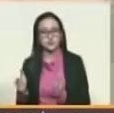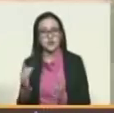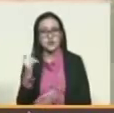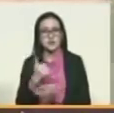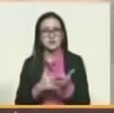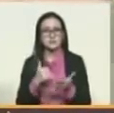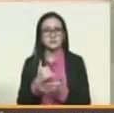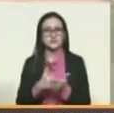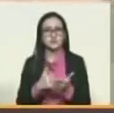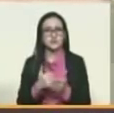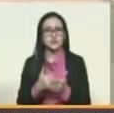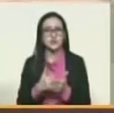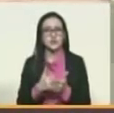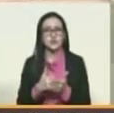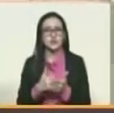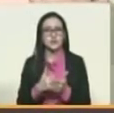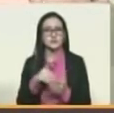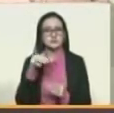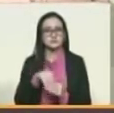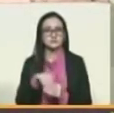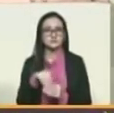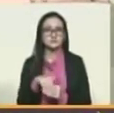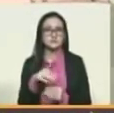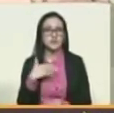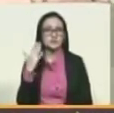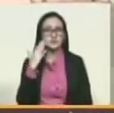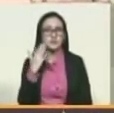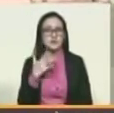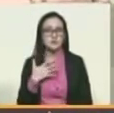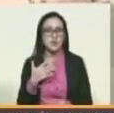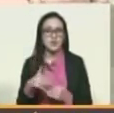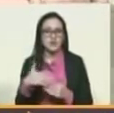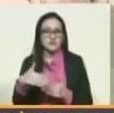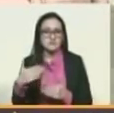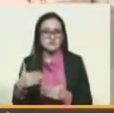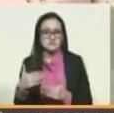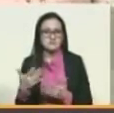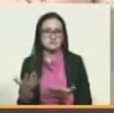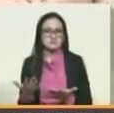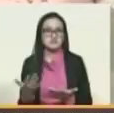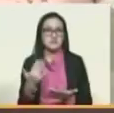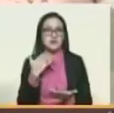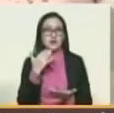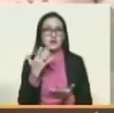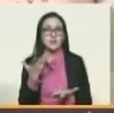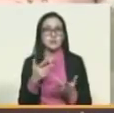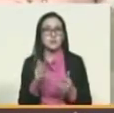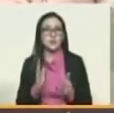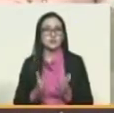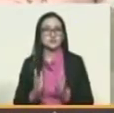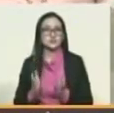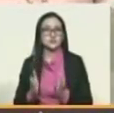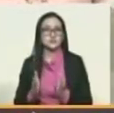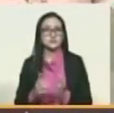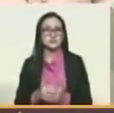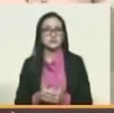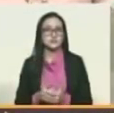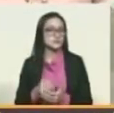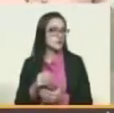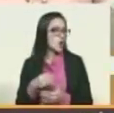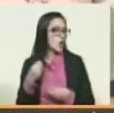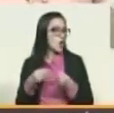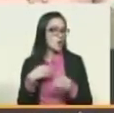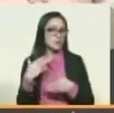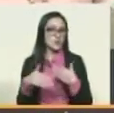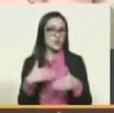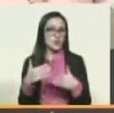inscripción y actualización en el registro electoral. Quisiera saber si podía adelantar un balance de este proceso y cómo ha marchado